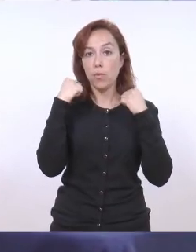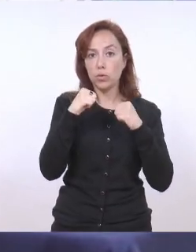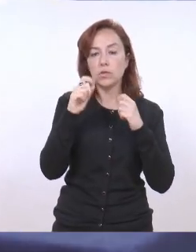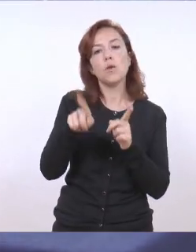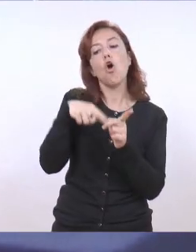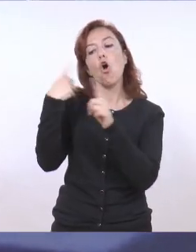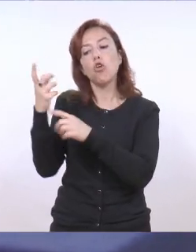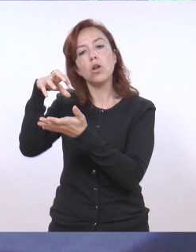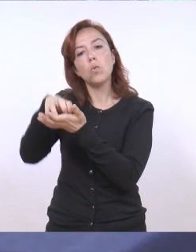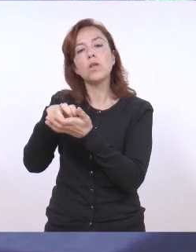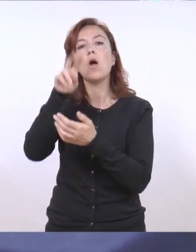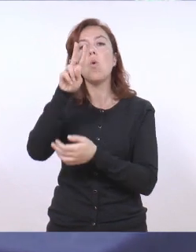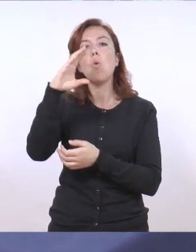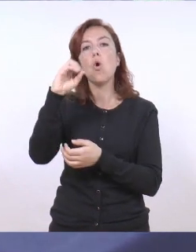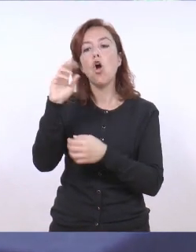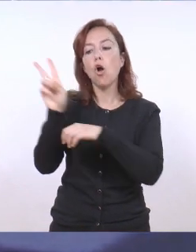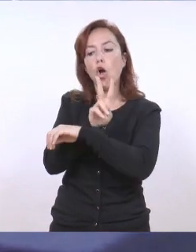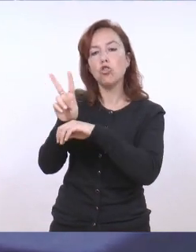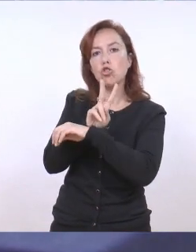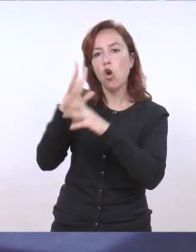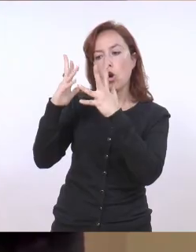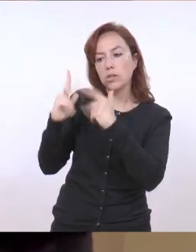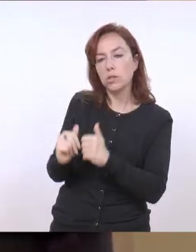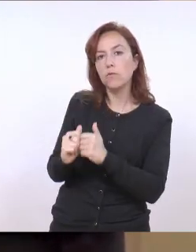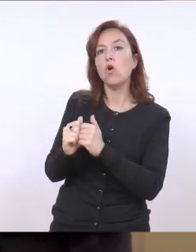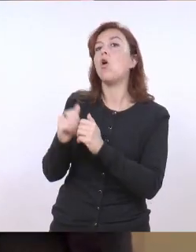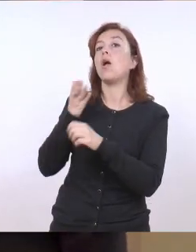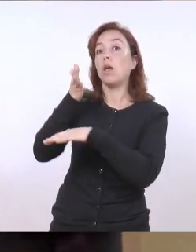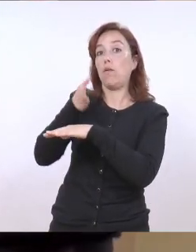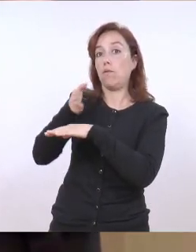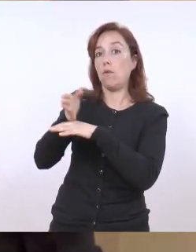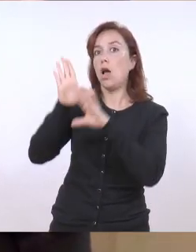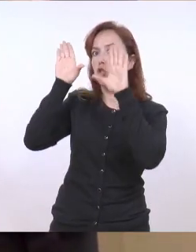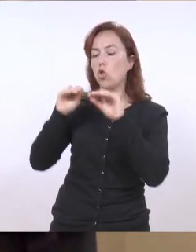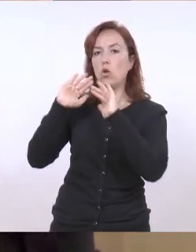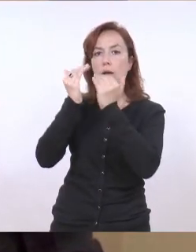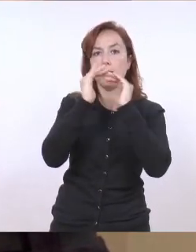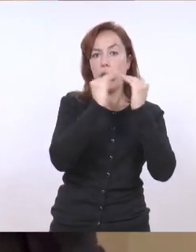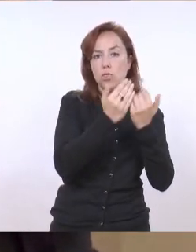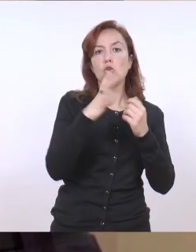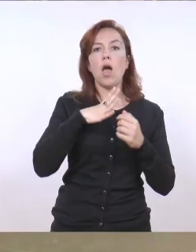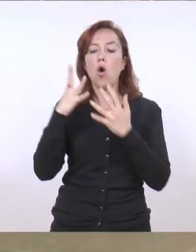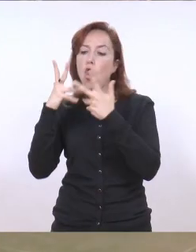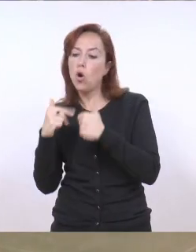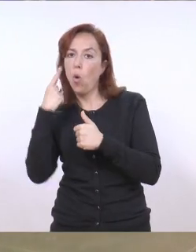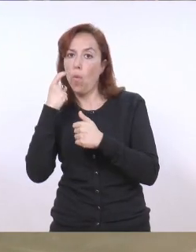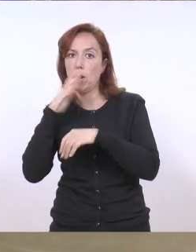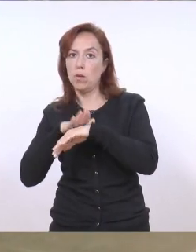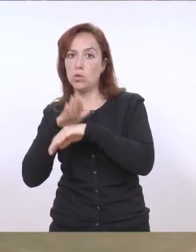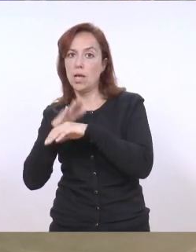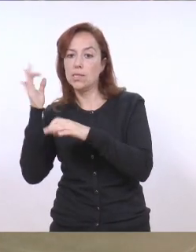Deporte. La UCO, Unidad de Control Organizativo, que existe en todos los estadios bajo la dirección del Coordinador de